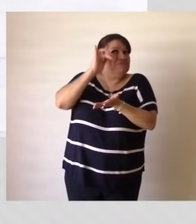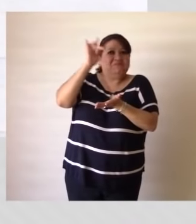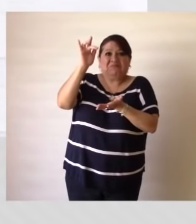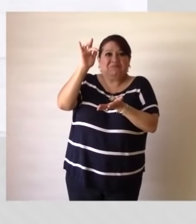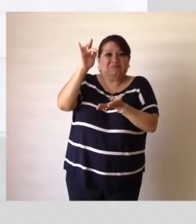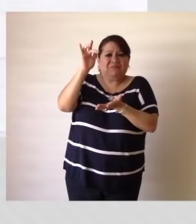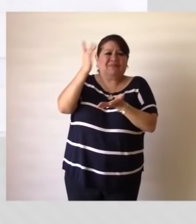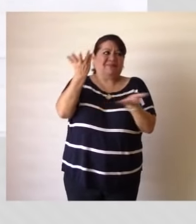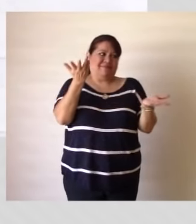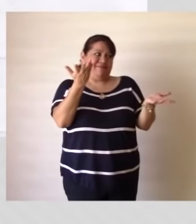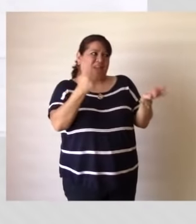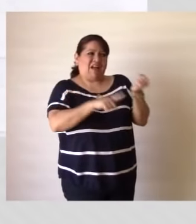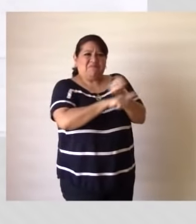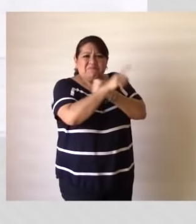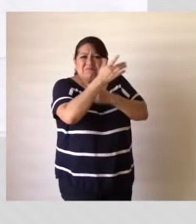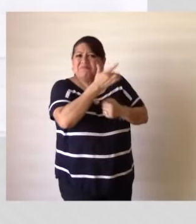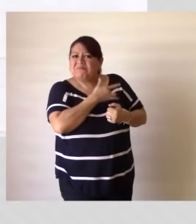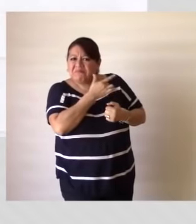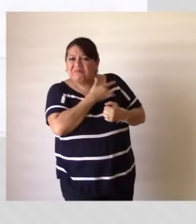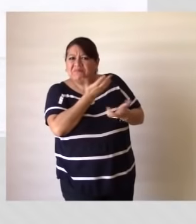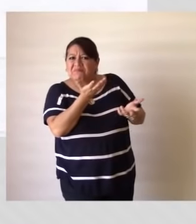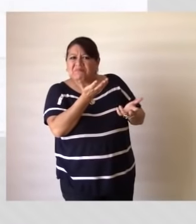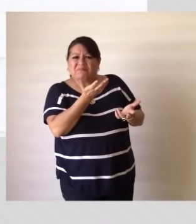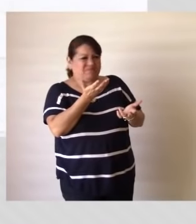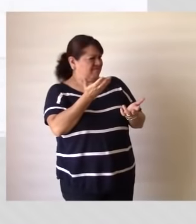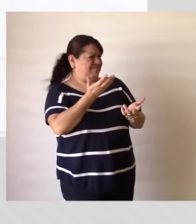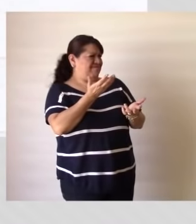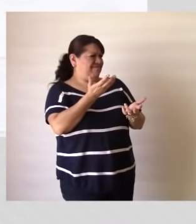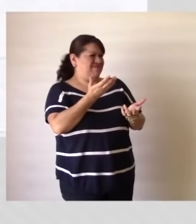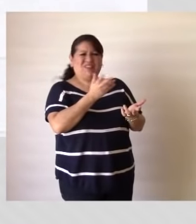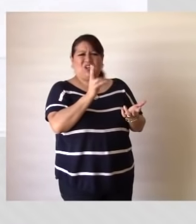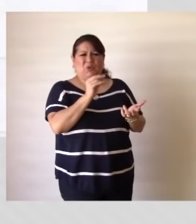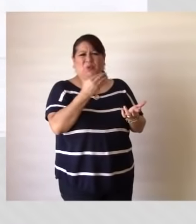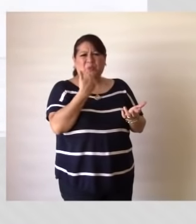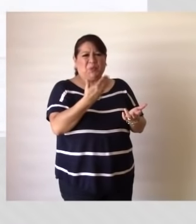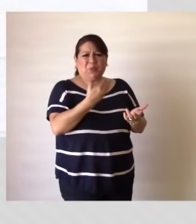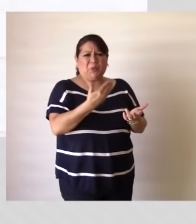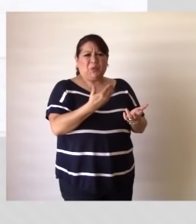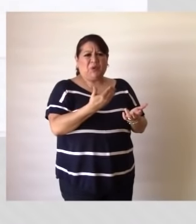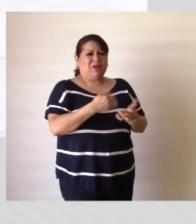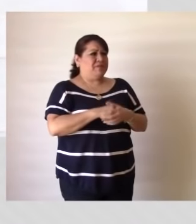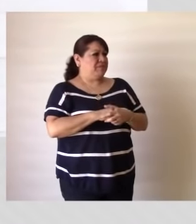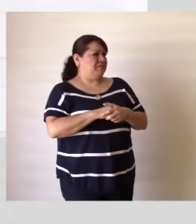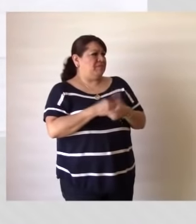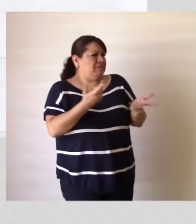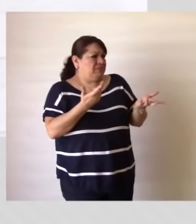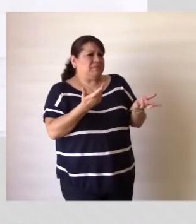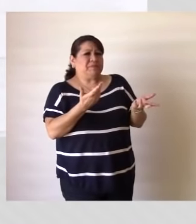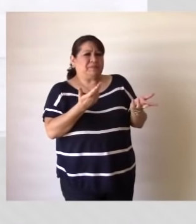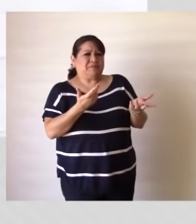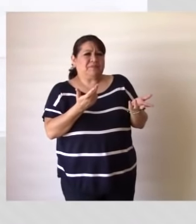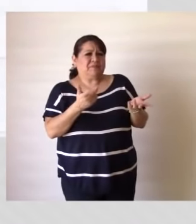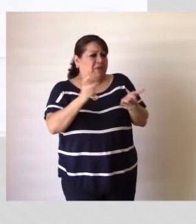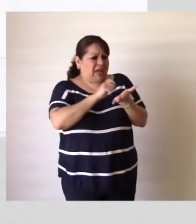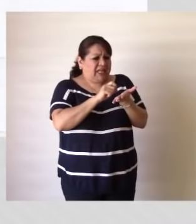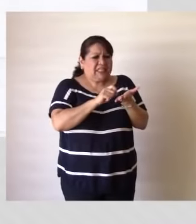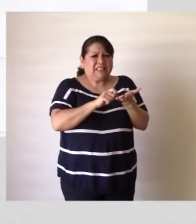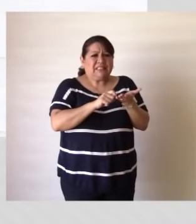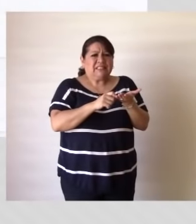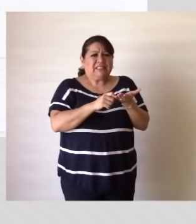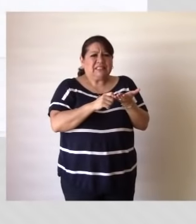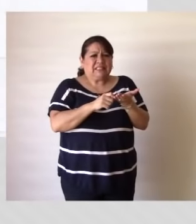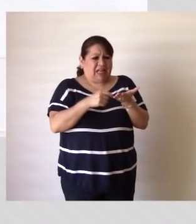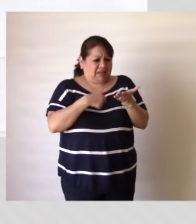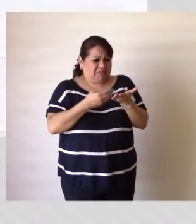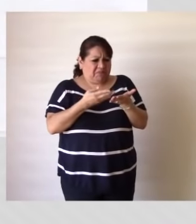anormal tan es así que lo plasmo y lo dejó bien en claro tan es así que puntualiza y dice dónde